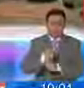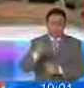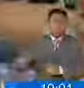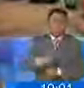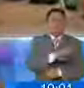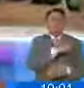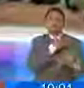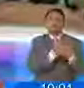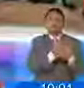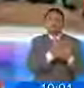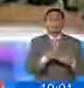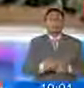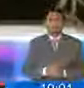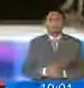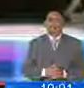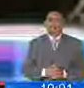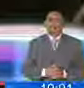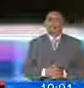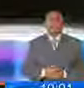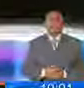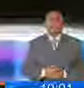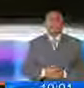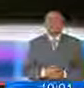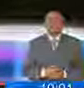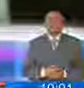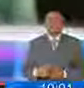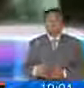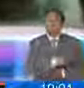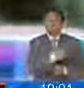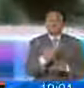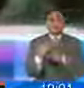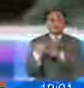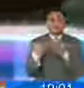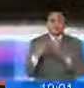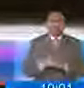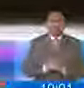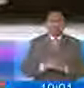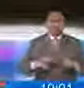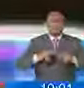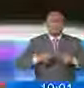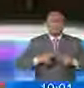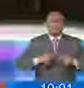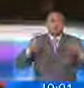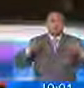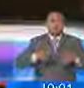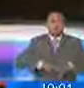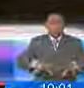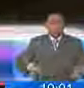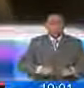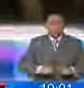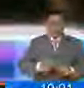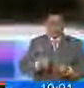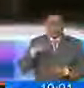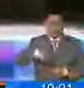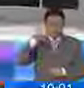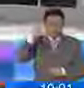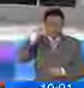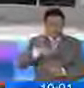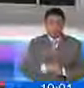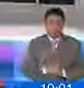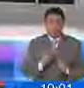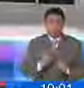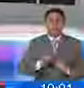justicia que también está seriamente cuestionada. Es que en manos de Vaca están investigaciones de casos de corrupción generadas en el actual gobierno. El